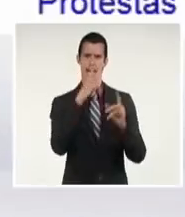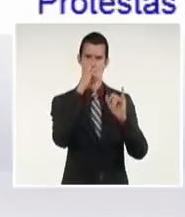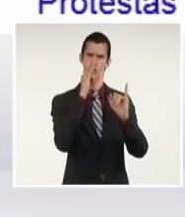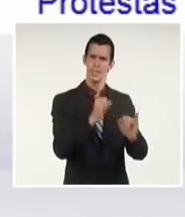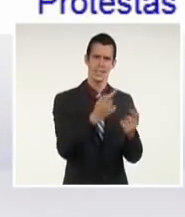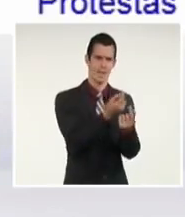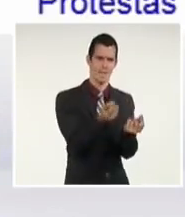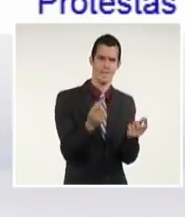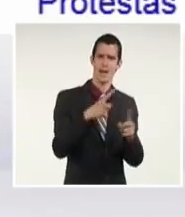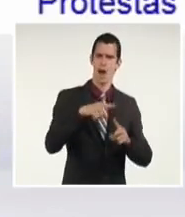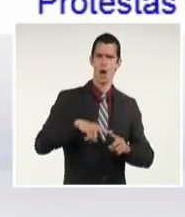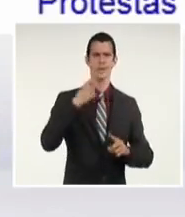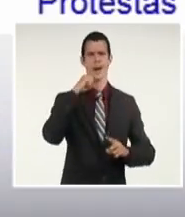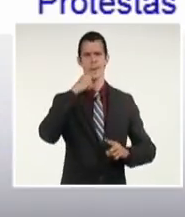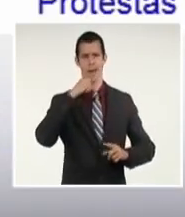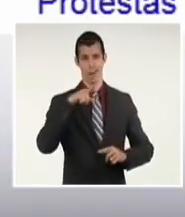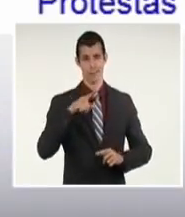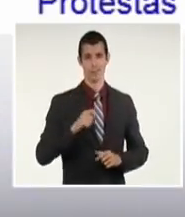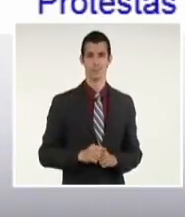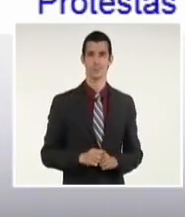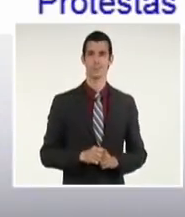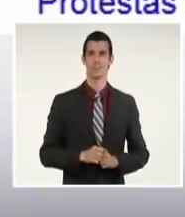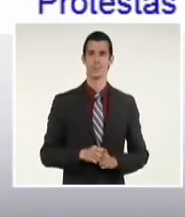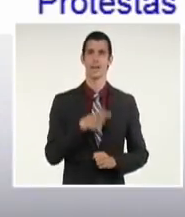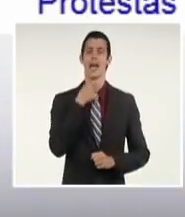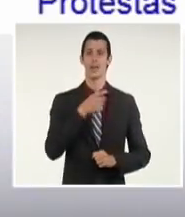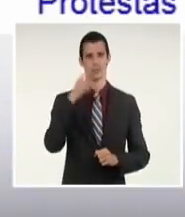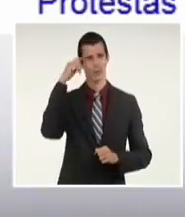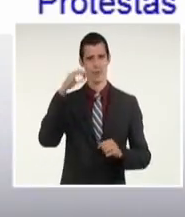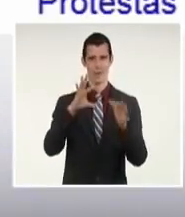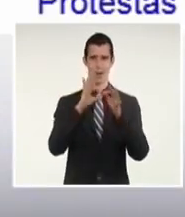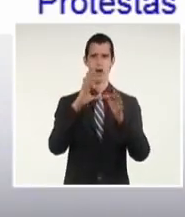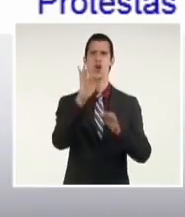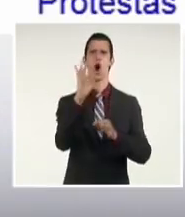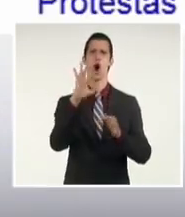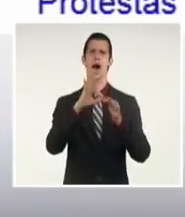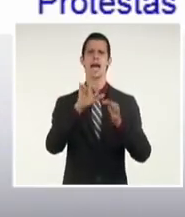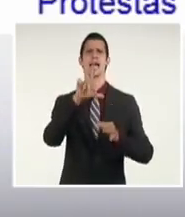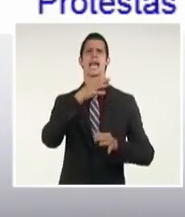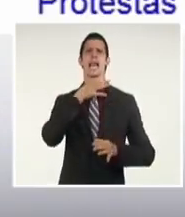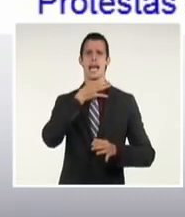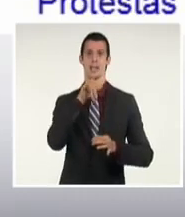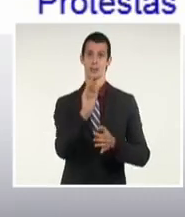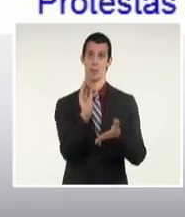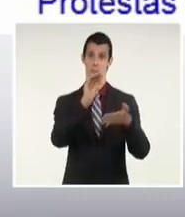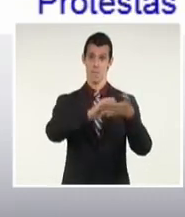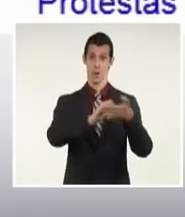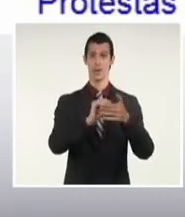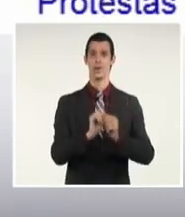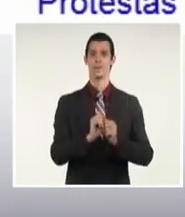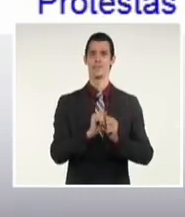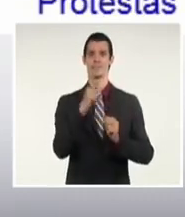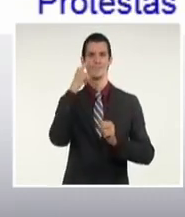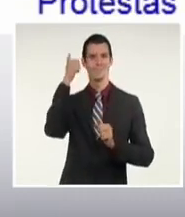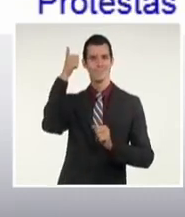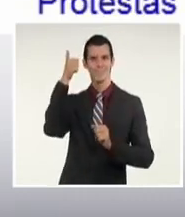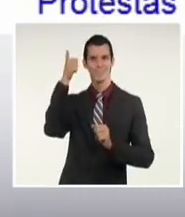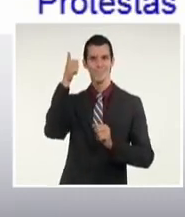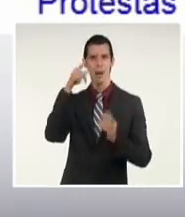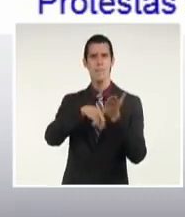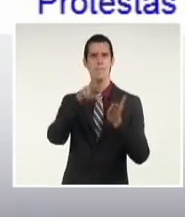país. Vean esto, si usted va a Google y pone protestas en Saturno, aparece inmediatamente información sobre